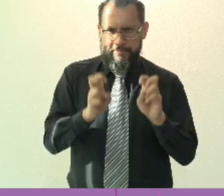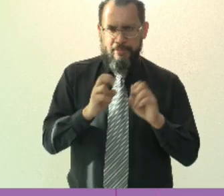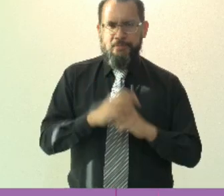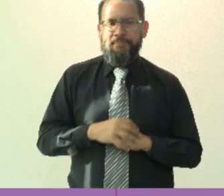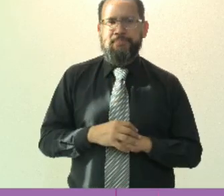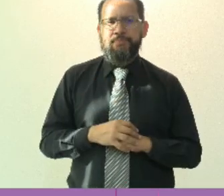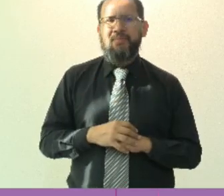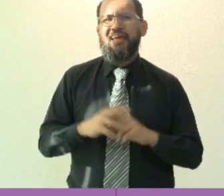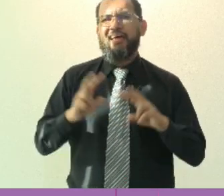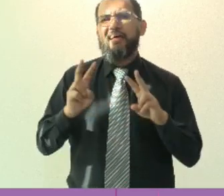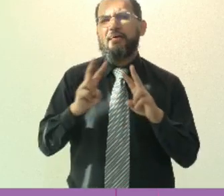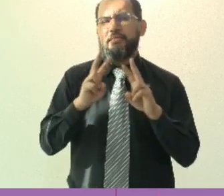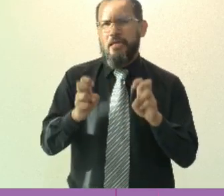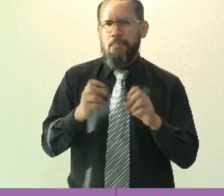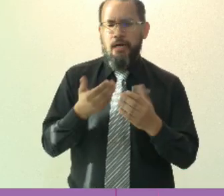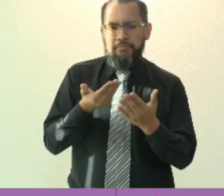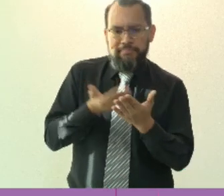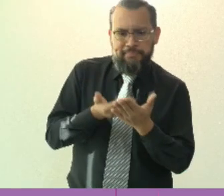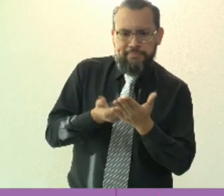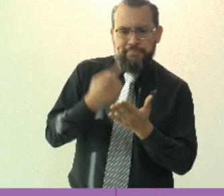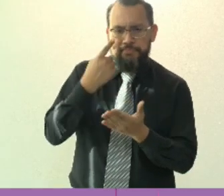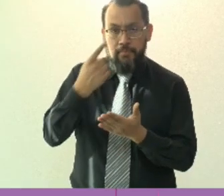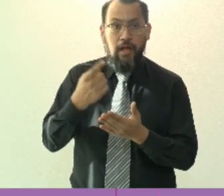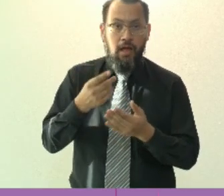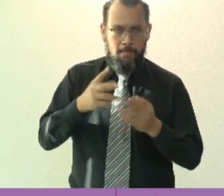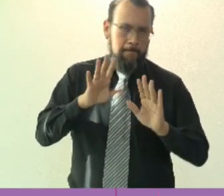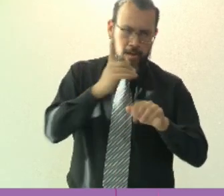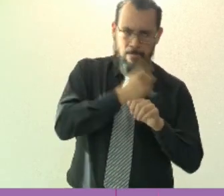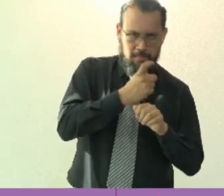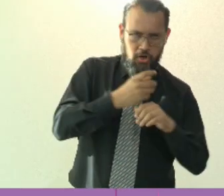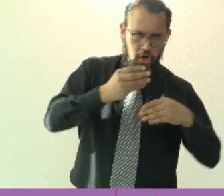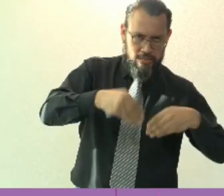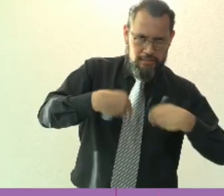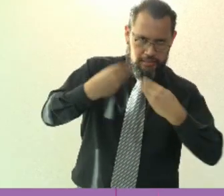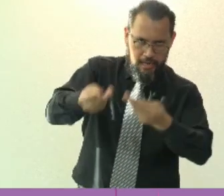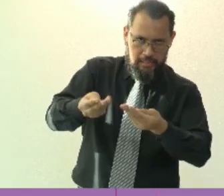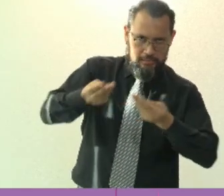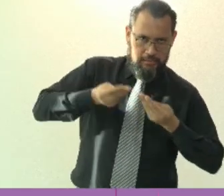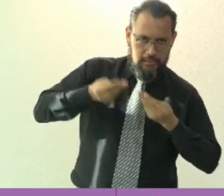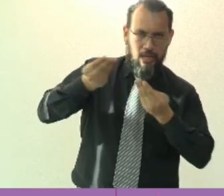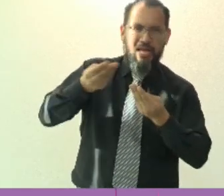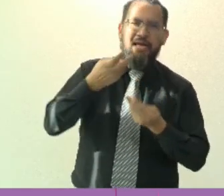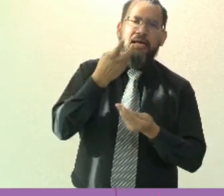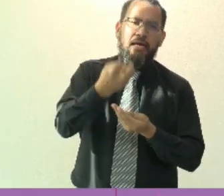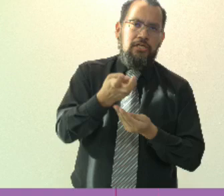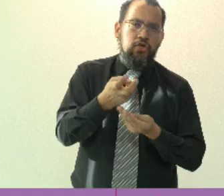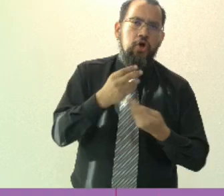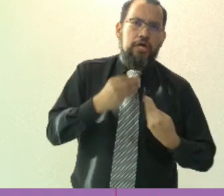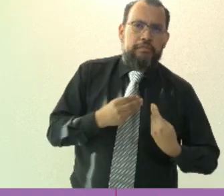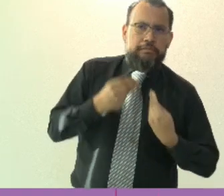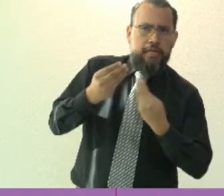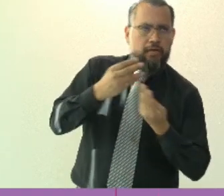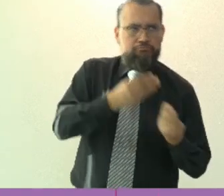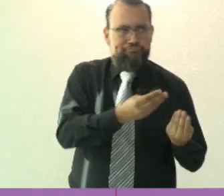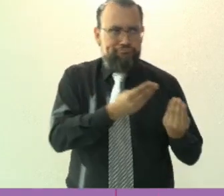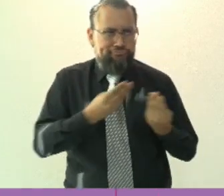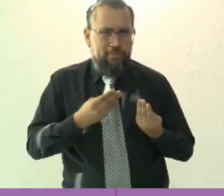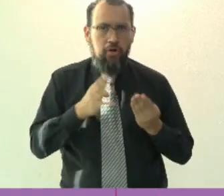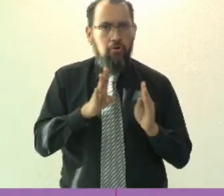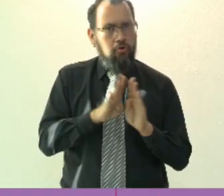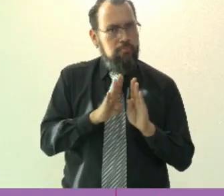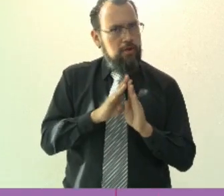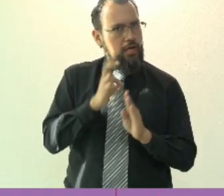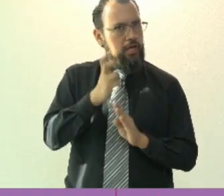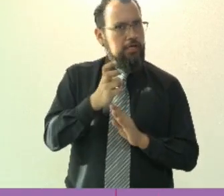este tema de la rendición de cuentas, bueno, el tema de la entrega-recepción se está procesando, me parece adecuadamente, como un asunto